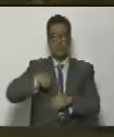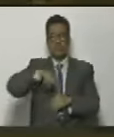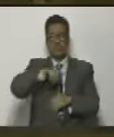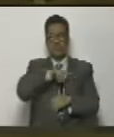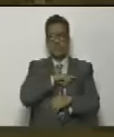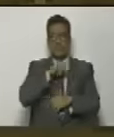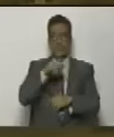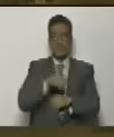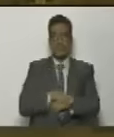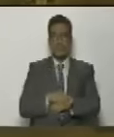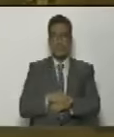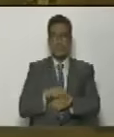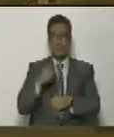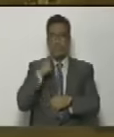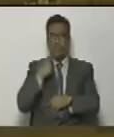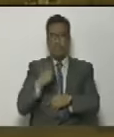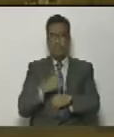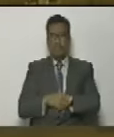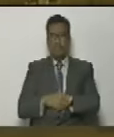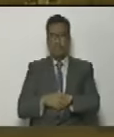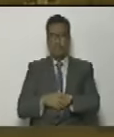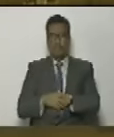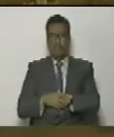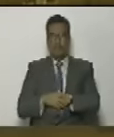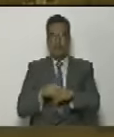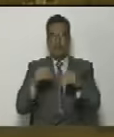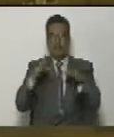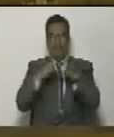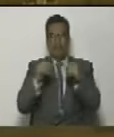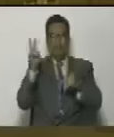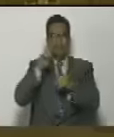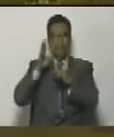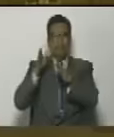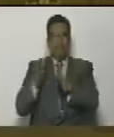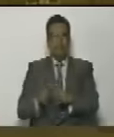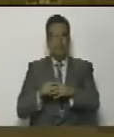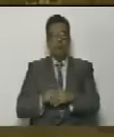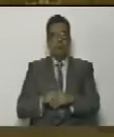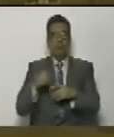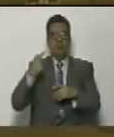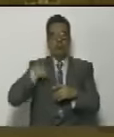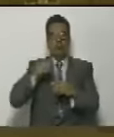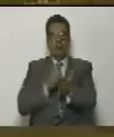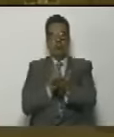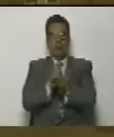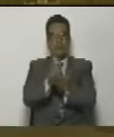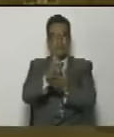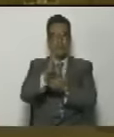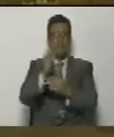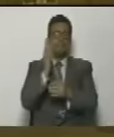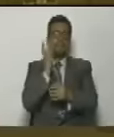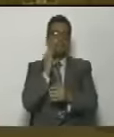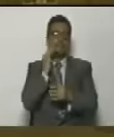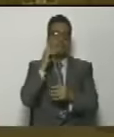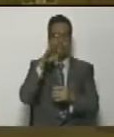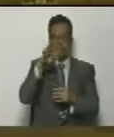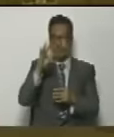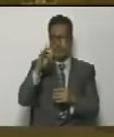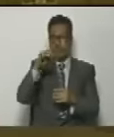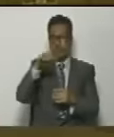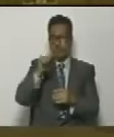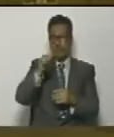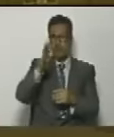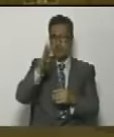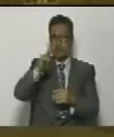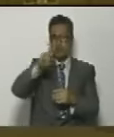nosotros le decimos a todos los venezolanos que debemos seguir el ejemplo de Fabricio Ojeda